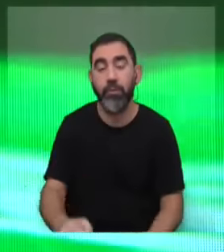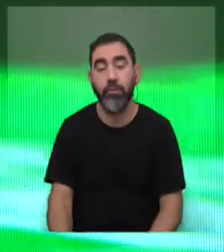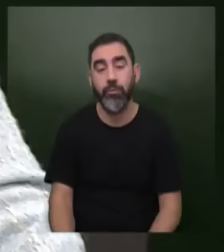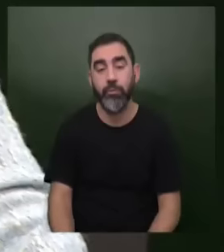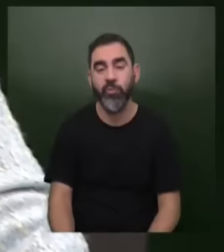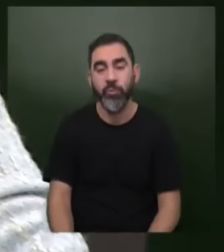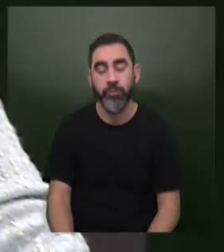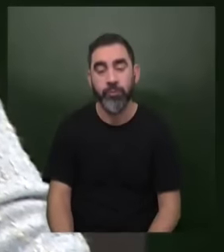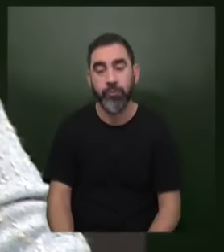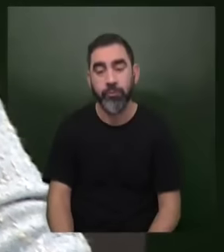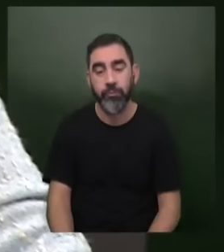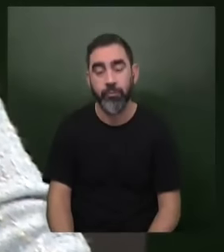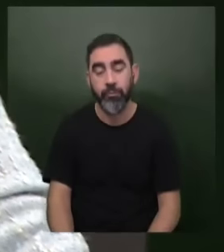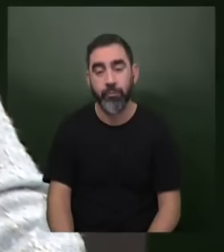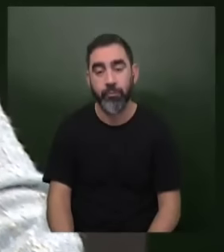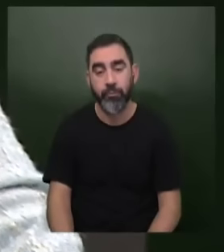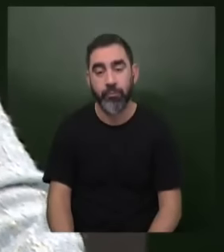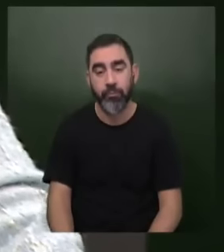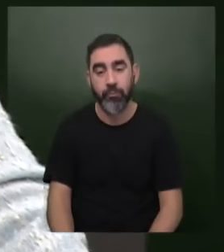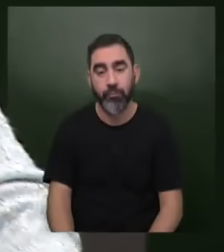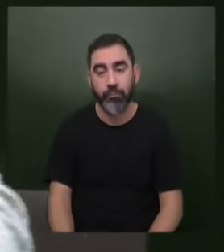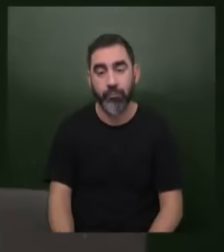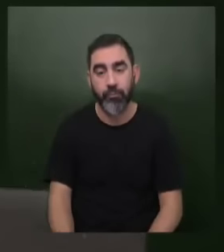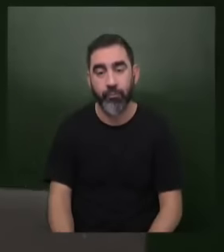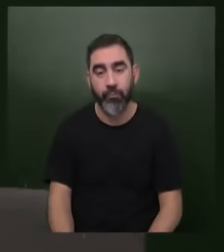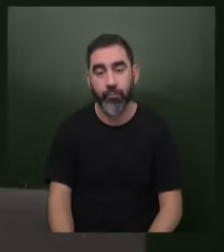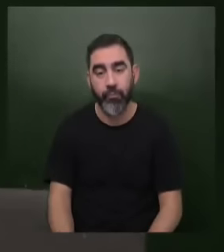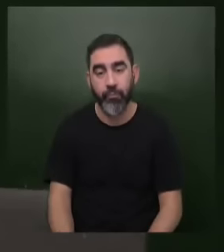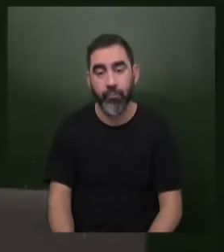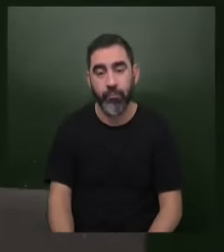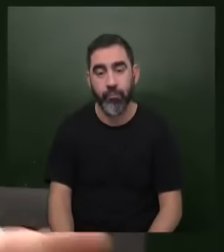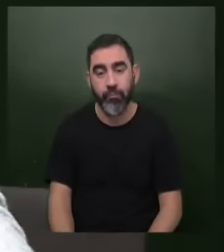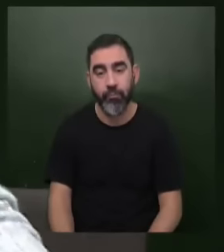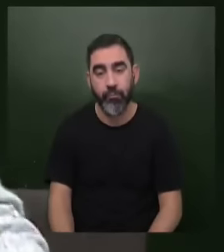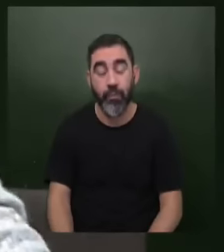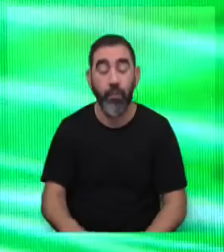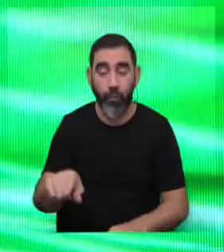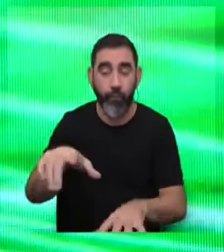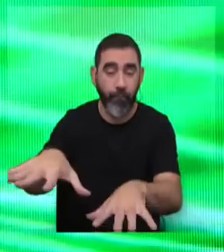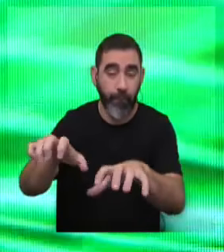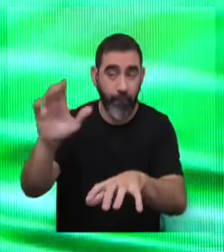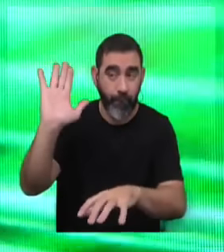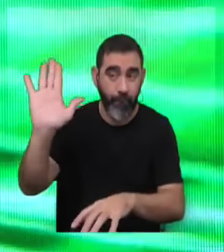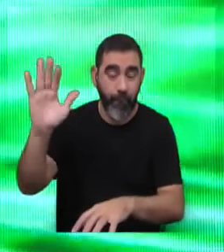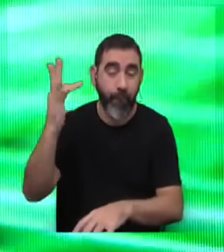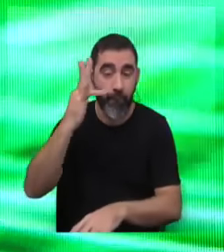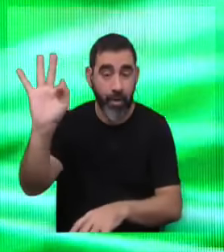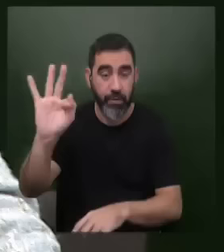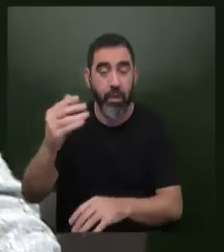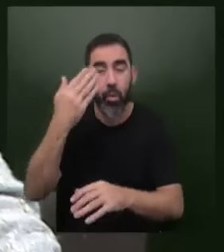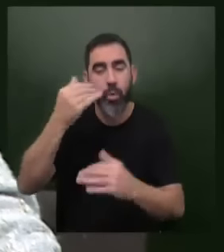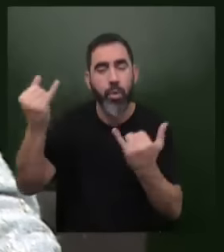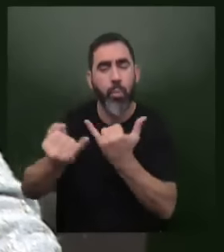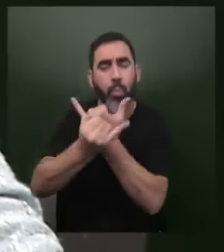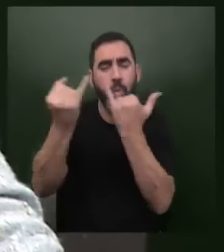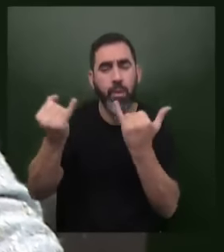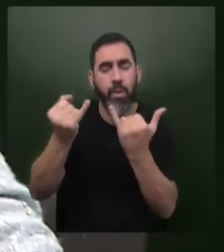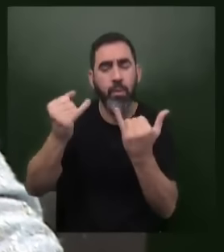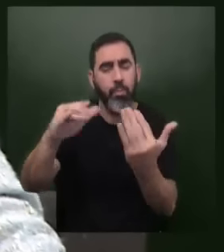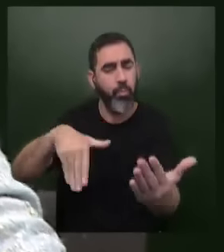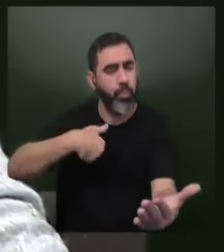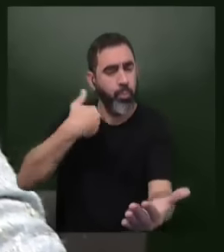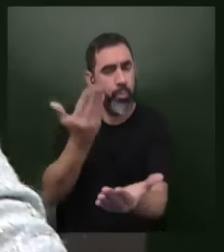dos preguntas para para cerrar pero no no eh una que quería hacerles si bien vive en Francia eh en los últimos días se conoció una una propuesta